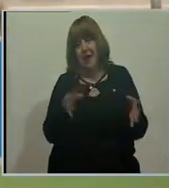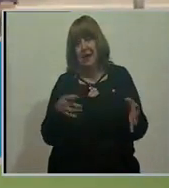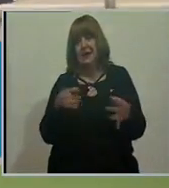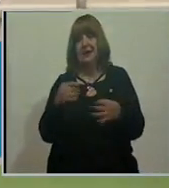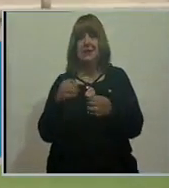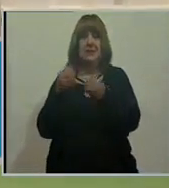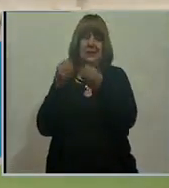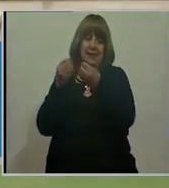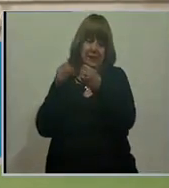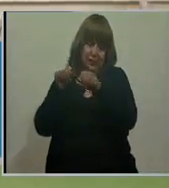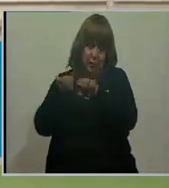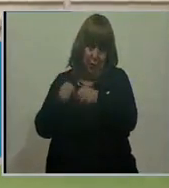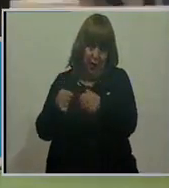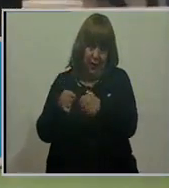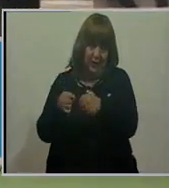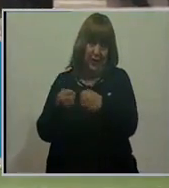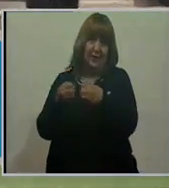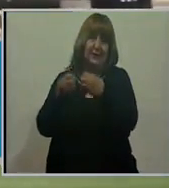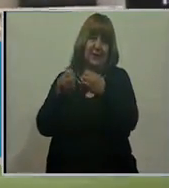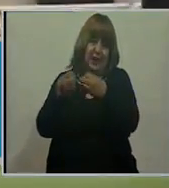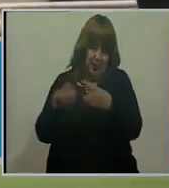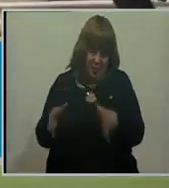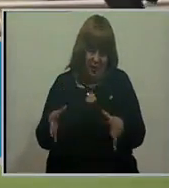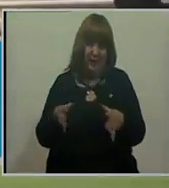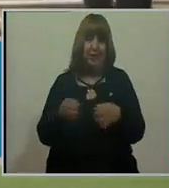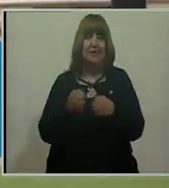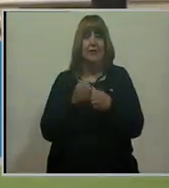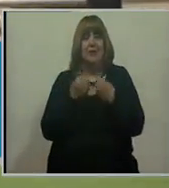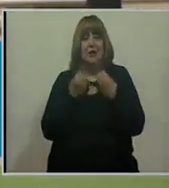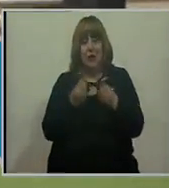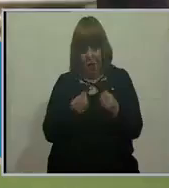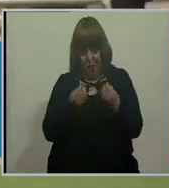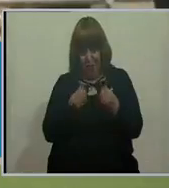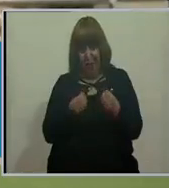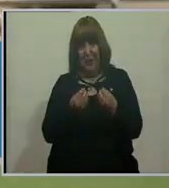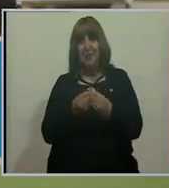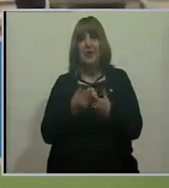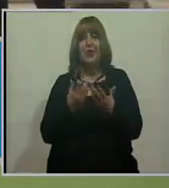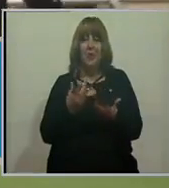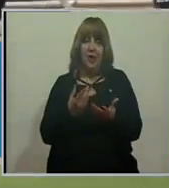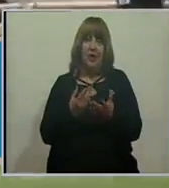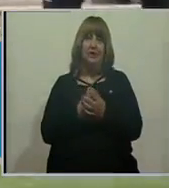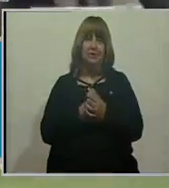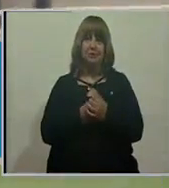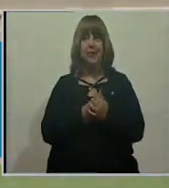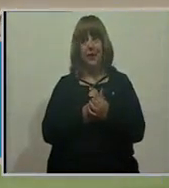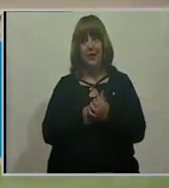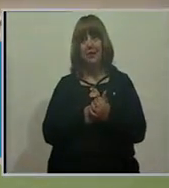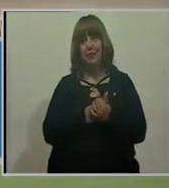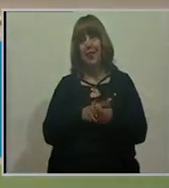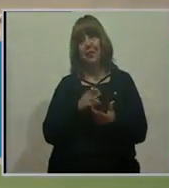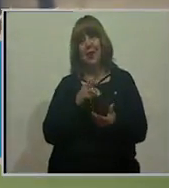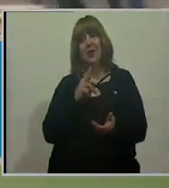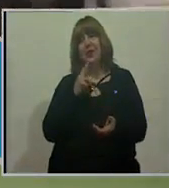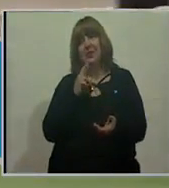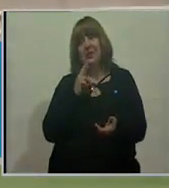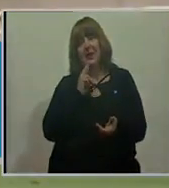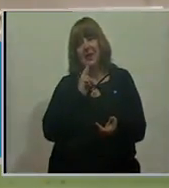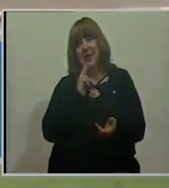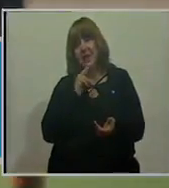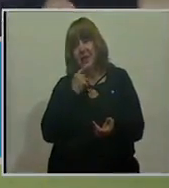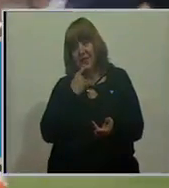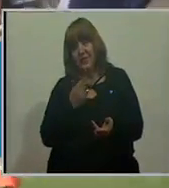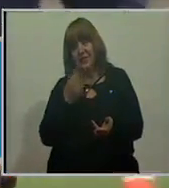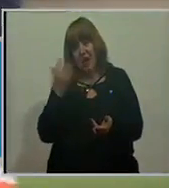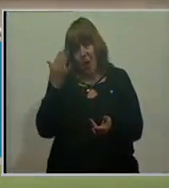el nivel de la selección argentina. Es que entre más torpes son, perdón, o más rústicos son, no corren riesgo nuestros jugadores. Es lo que conversaba yo,